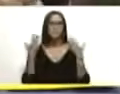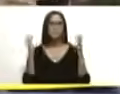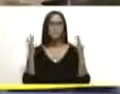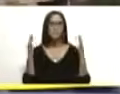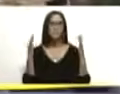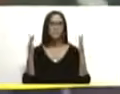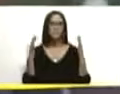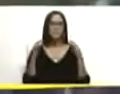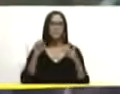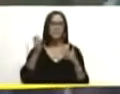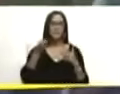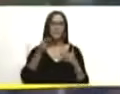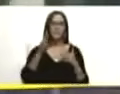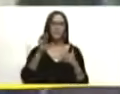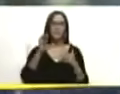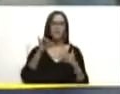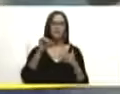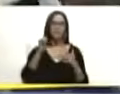Grecia Colmenares.